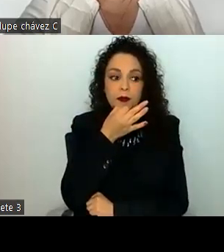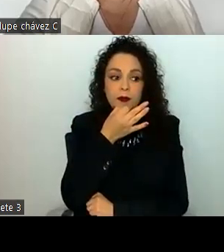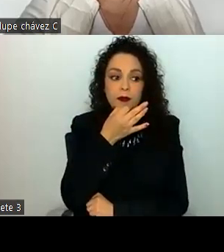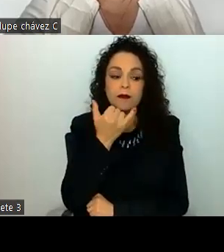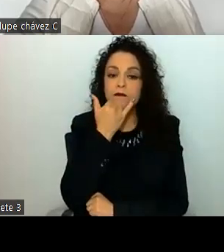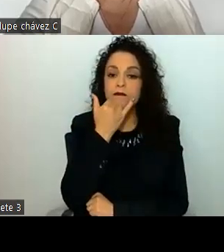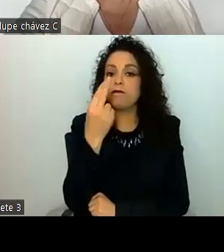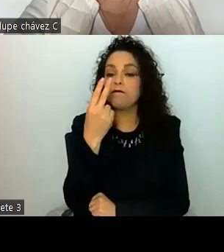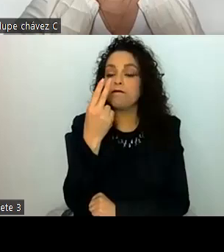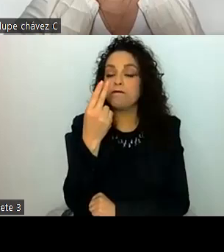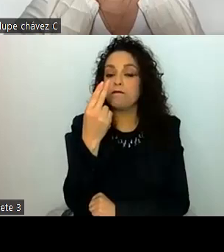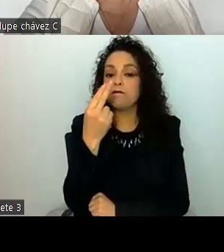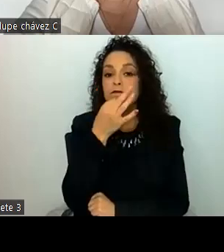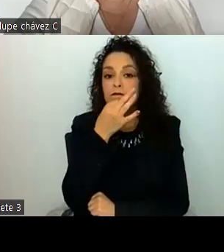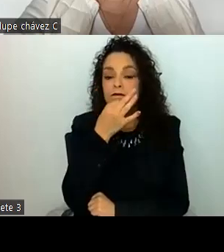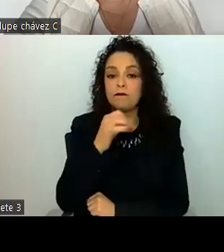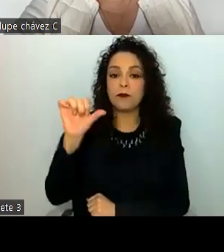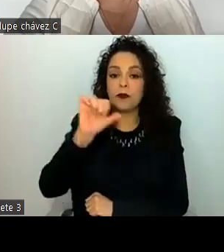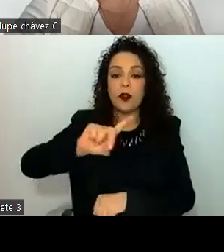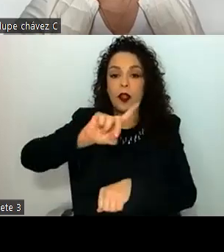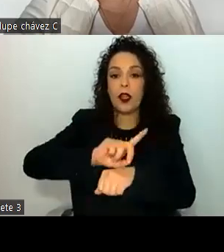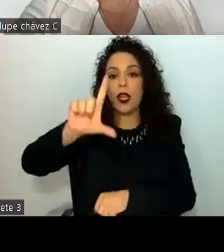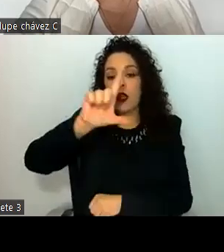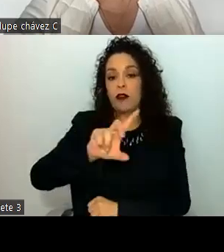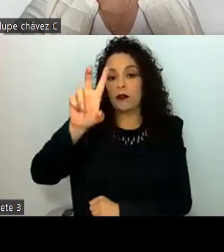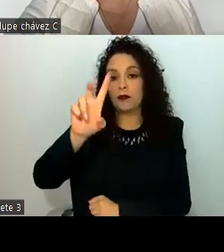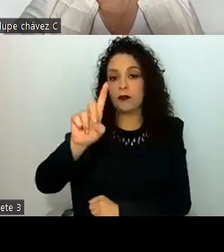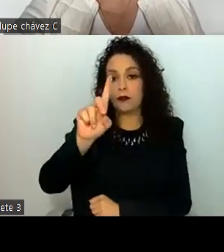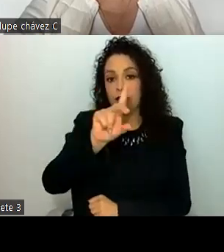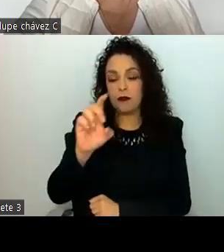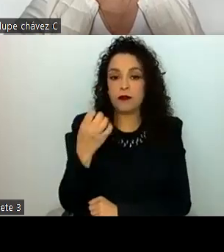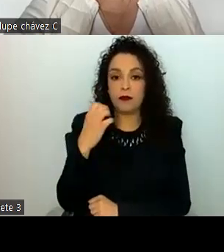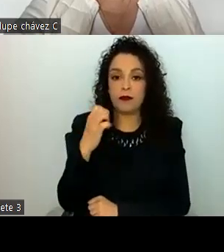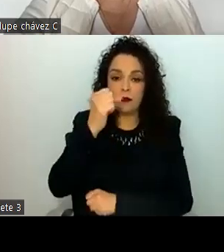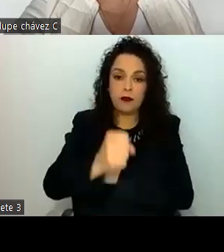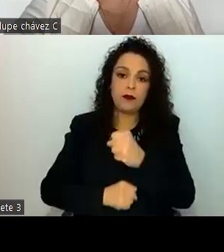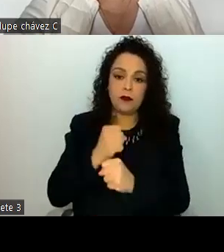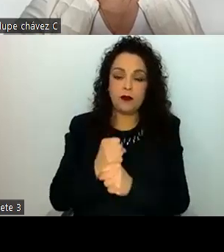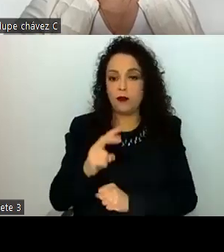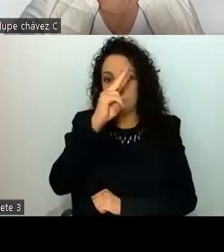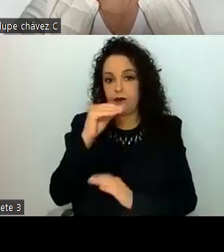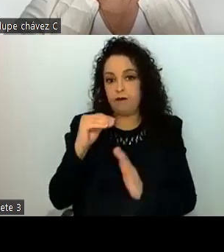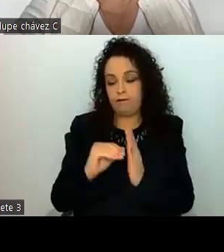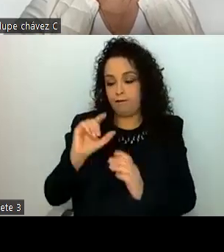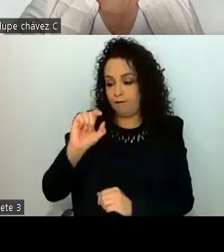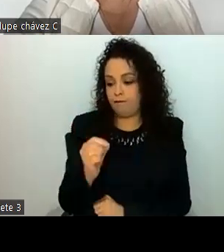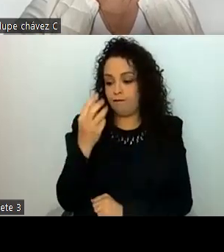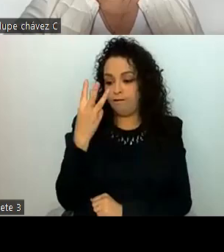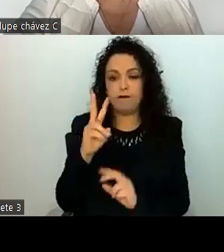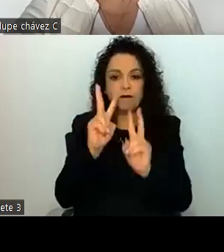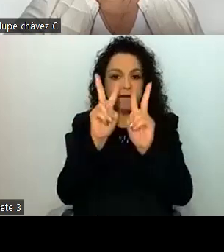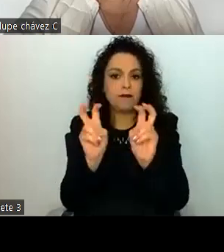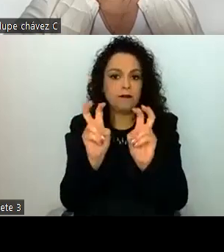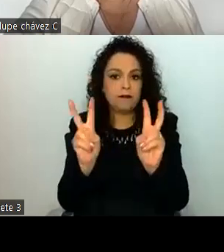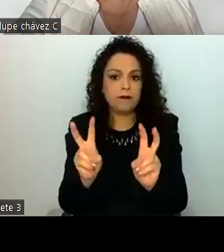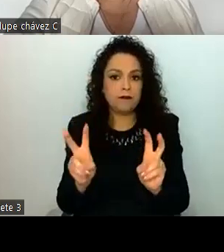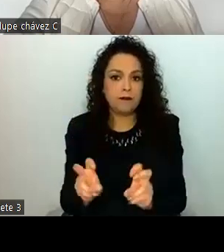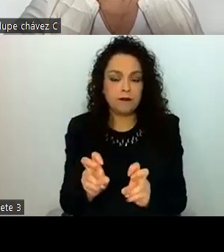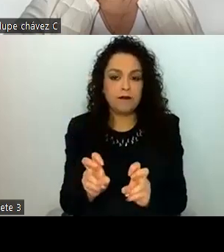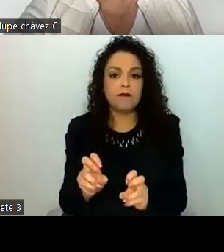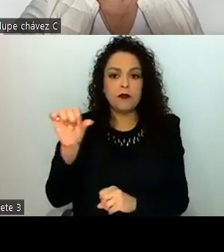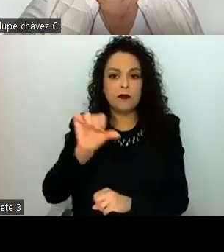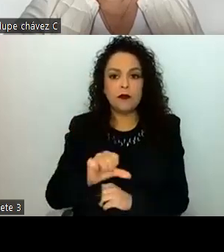minutos del lunes 30 de enero de 2023. El orden del día de esta sesión se integra de 7